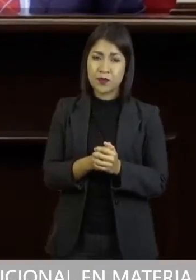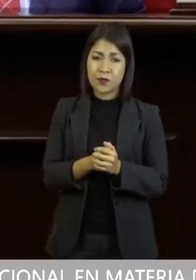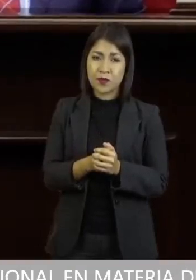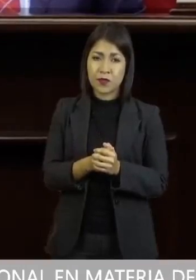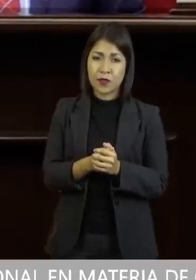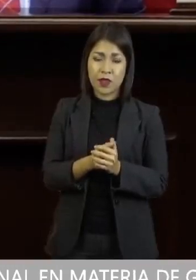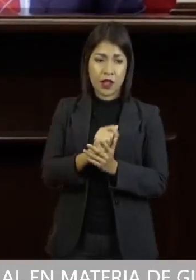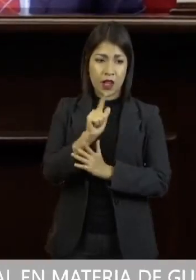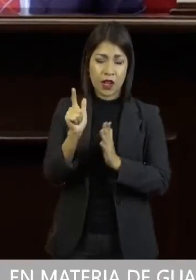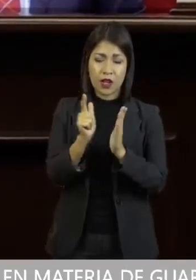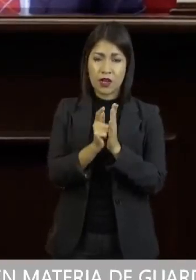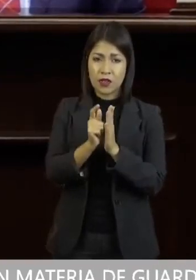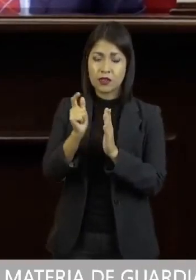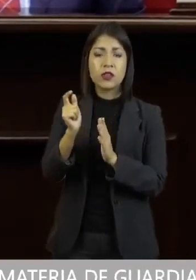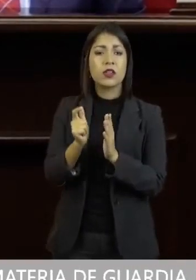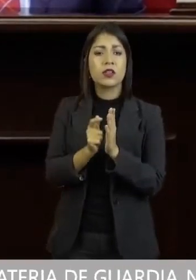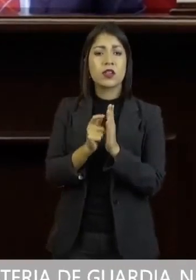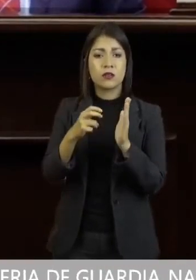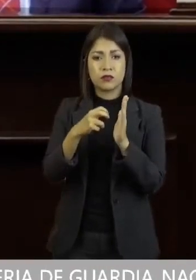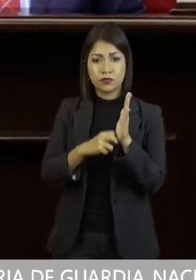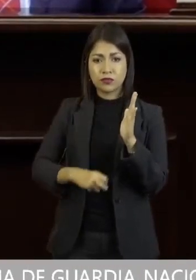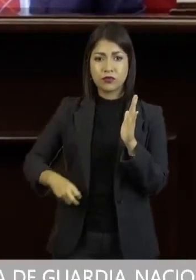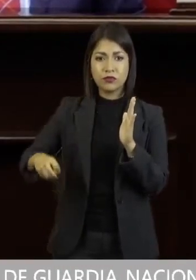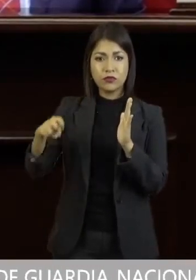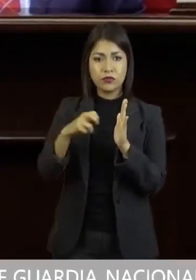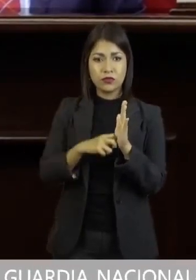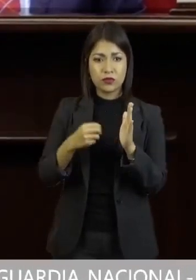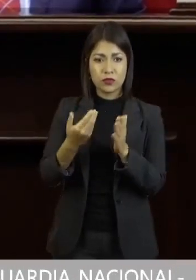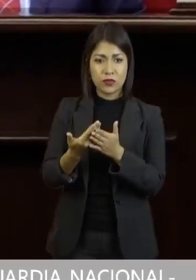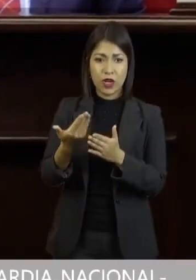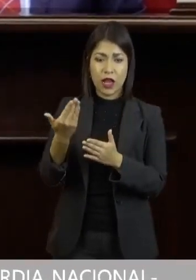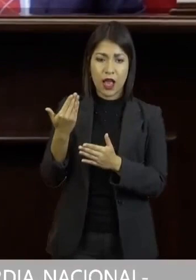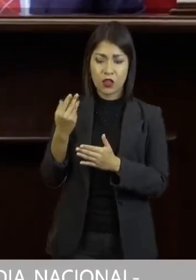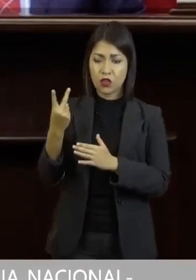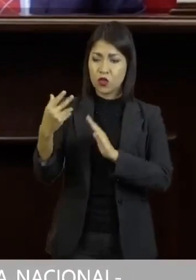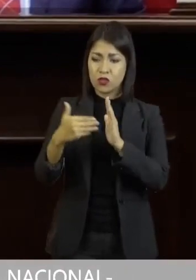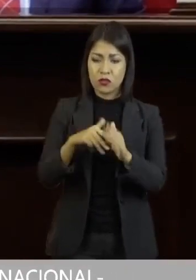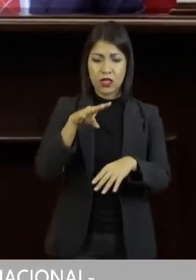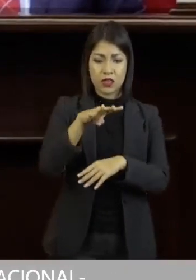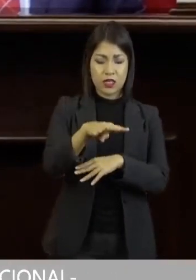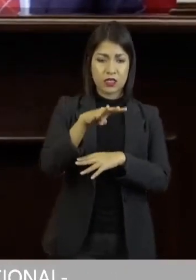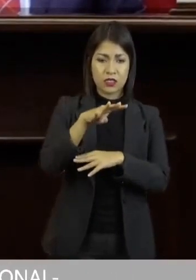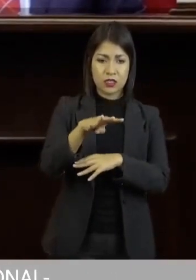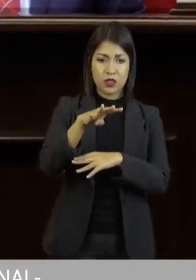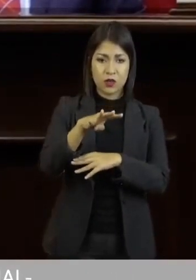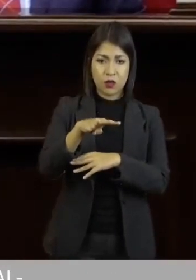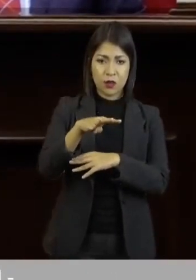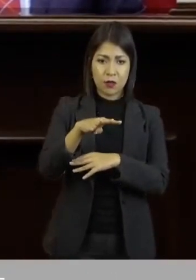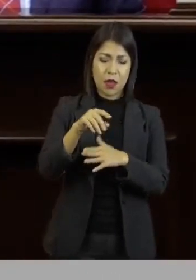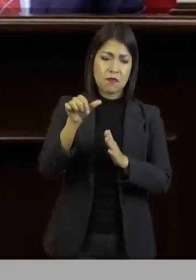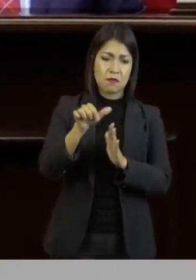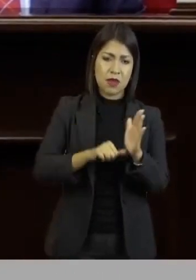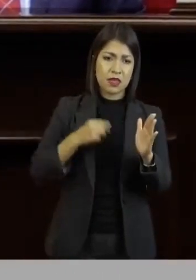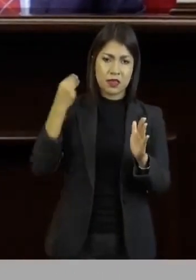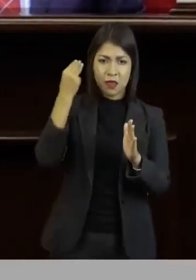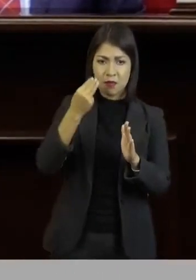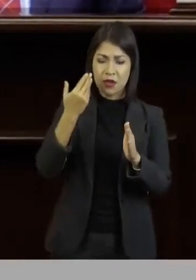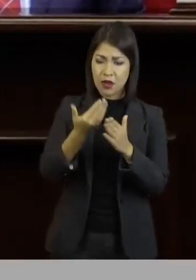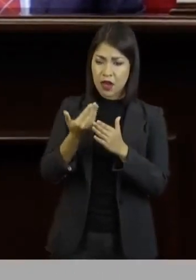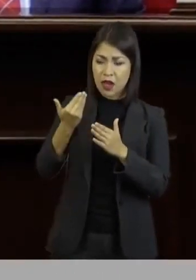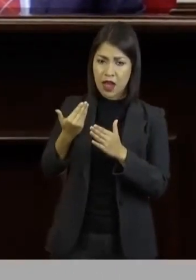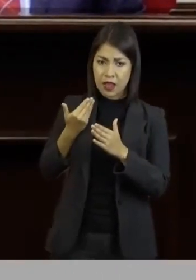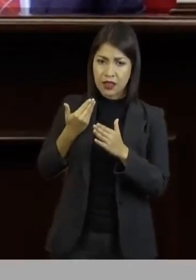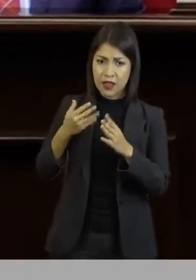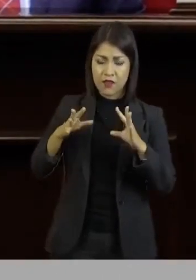la reforma constitucional por la que en el año 2019, marzo del 2019, se crea la